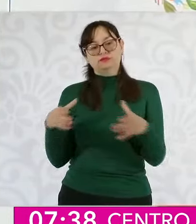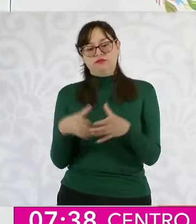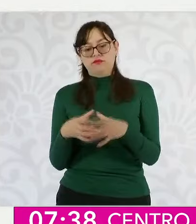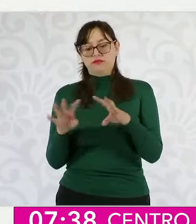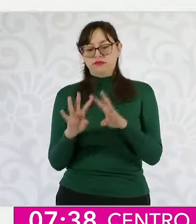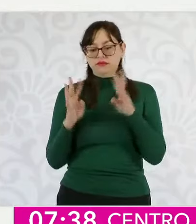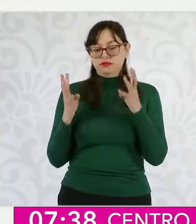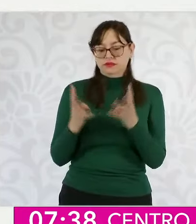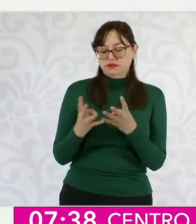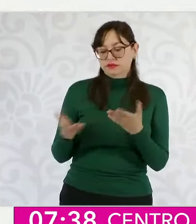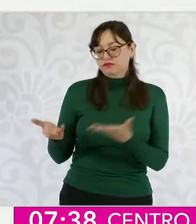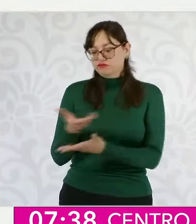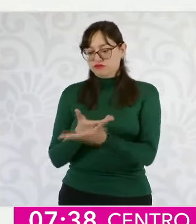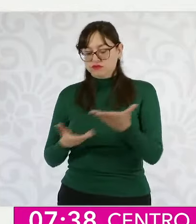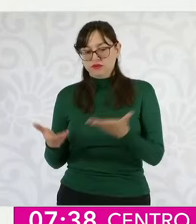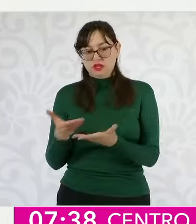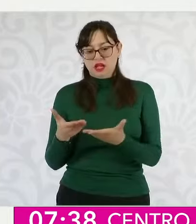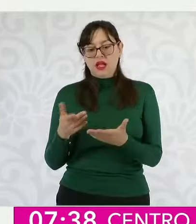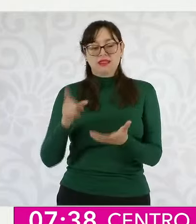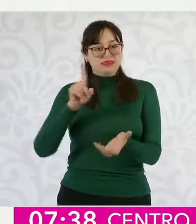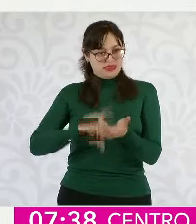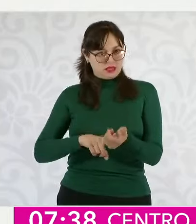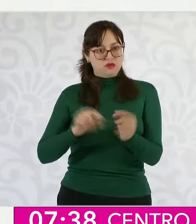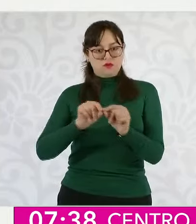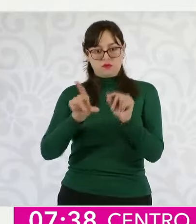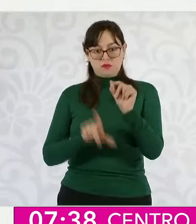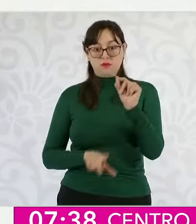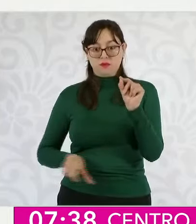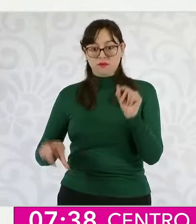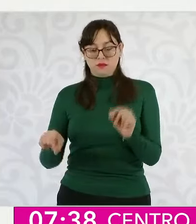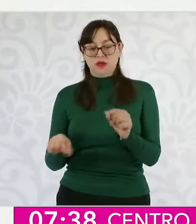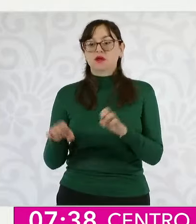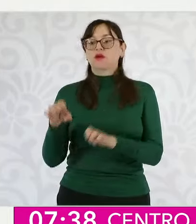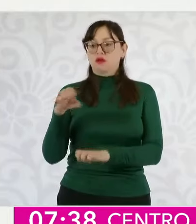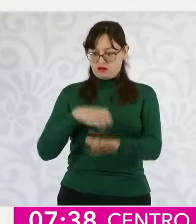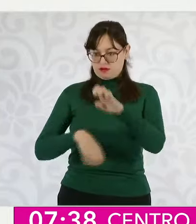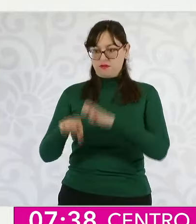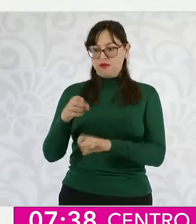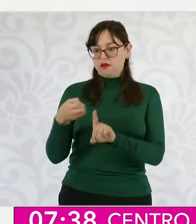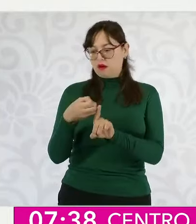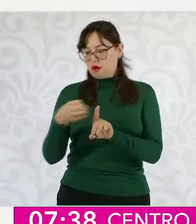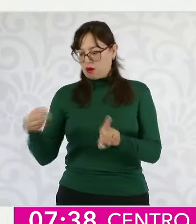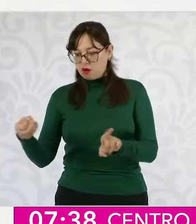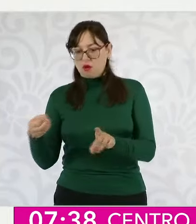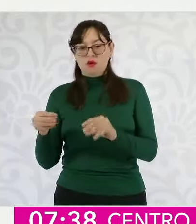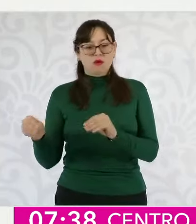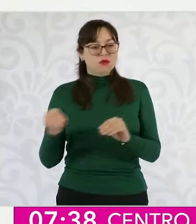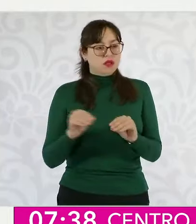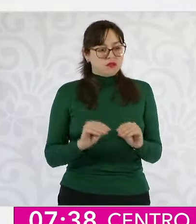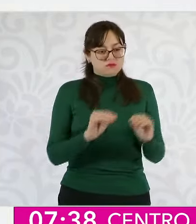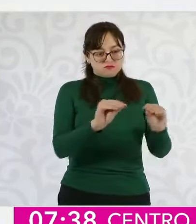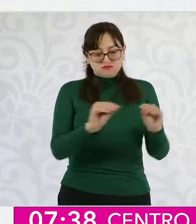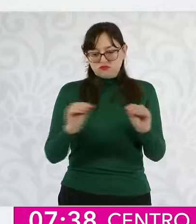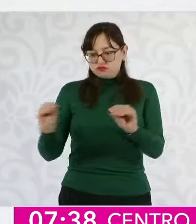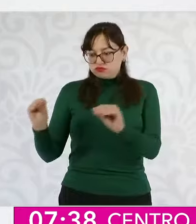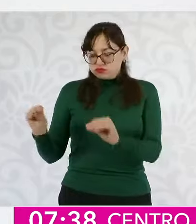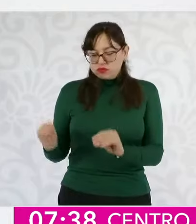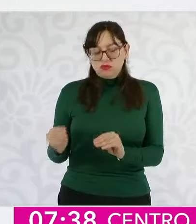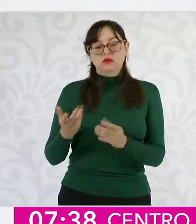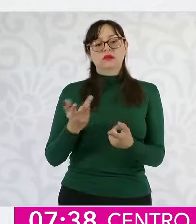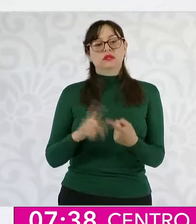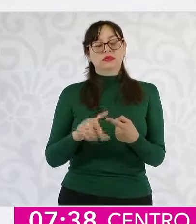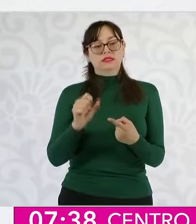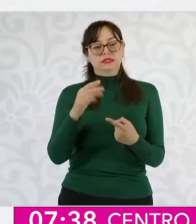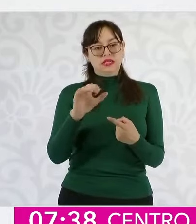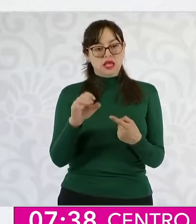Económico Regional y Relocalización, que junto con Secretaría de Economía, Secretaría de